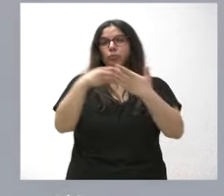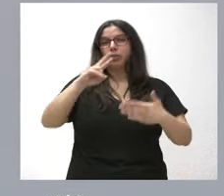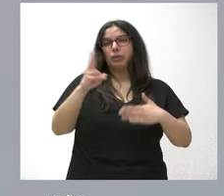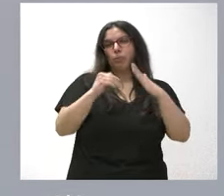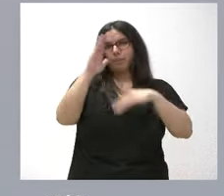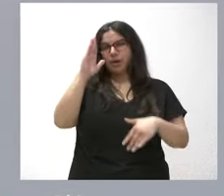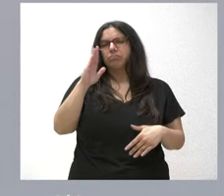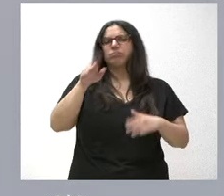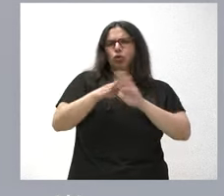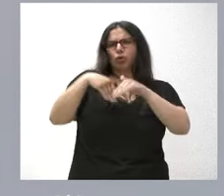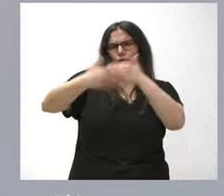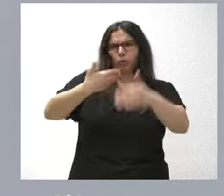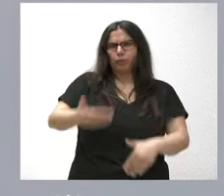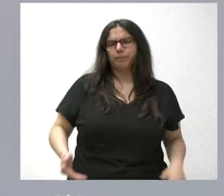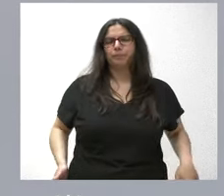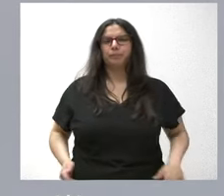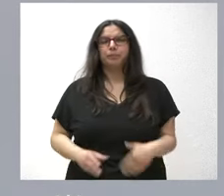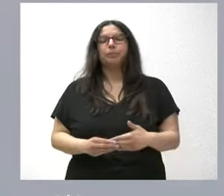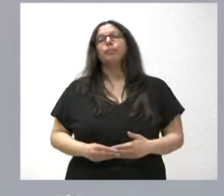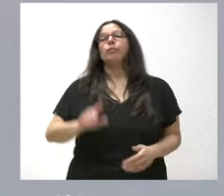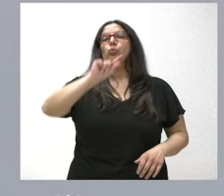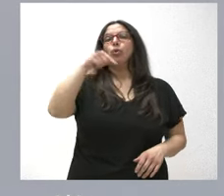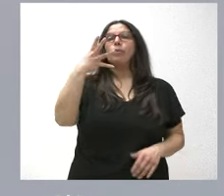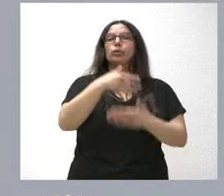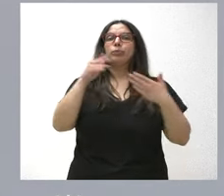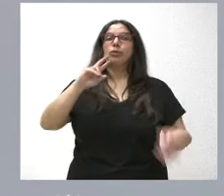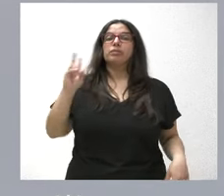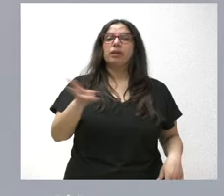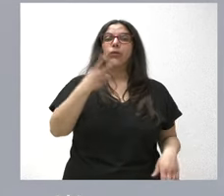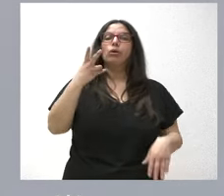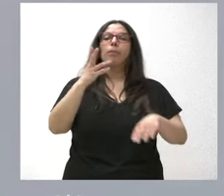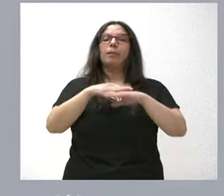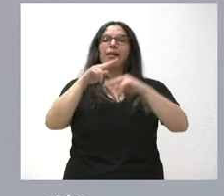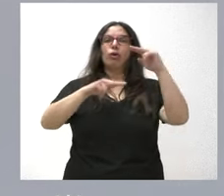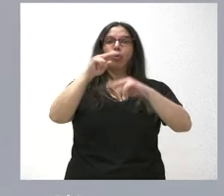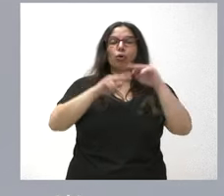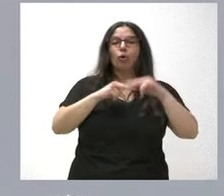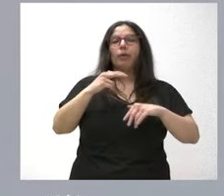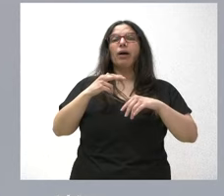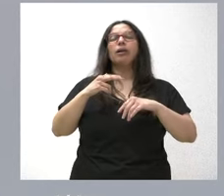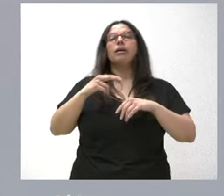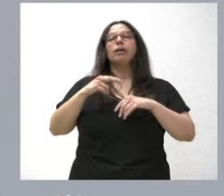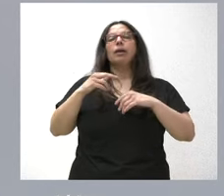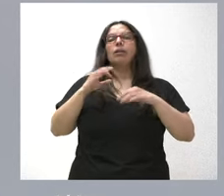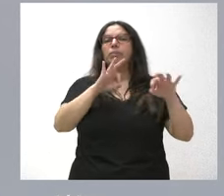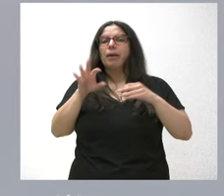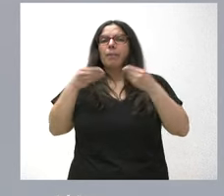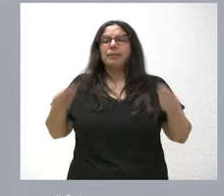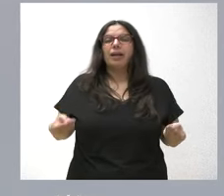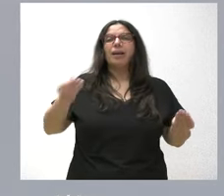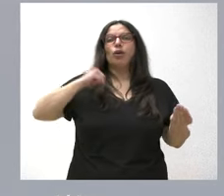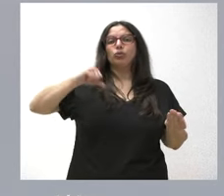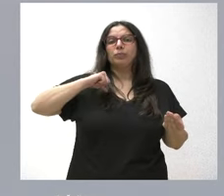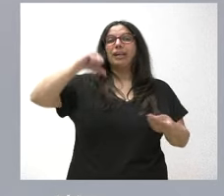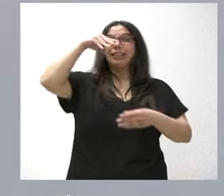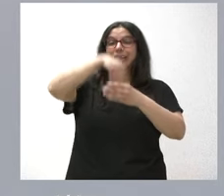seguirán viniendo más actividades. 1,4 millones de euros para obras y equipamiento de la nueva farmacia hospitalaria en